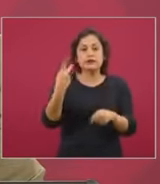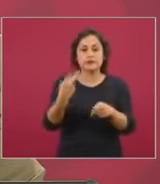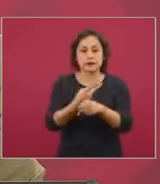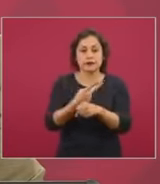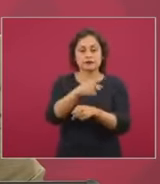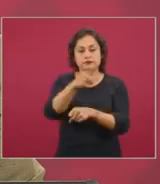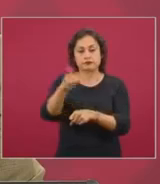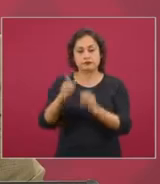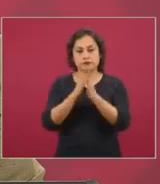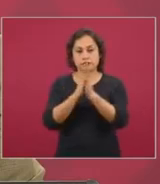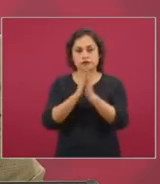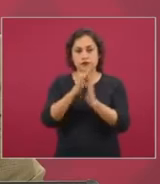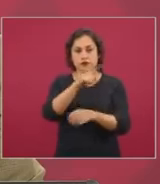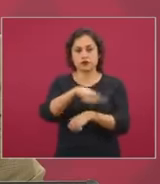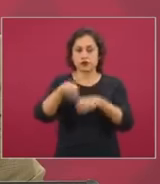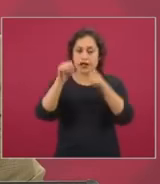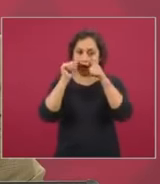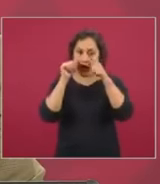las medidas